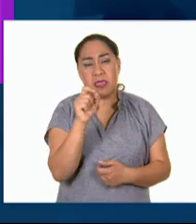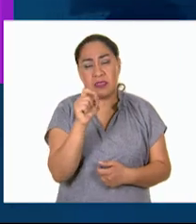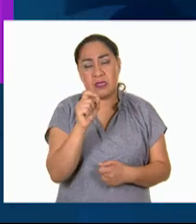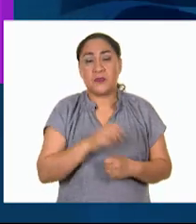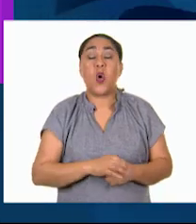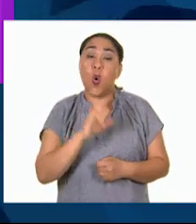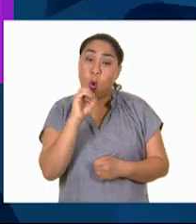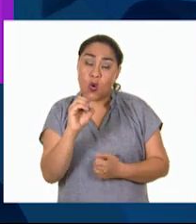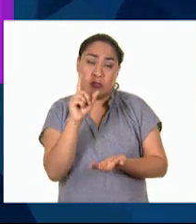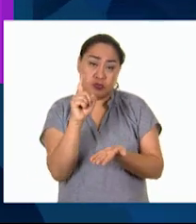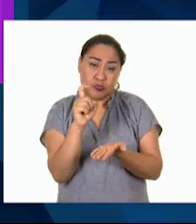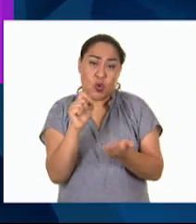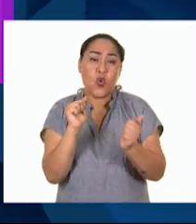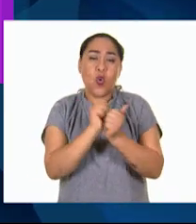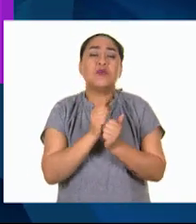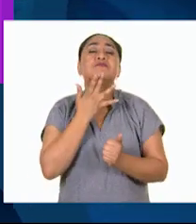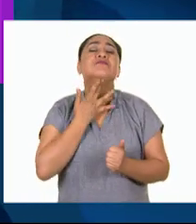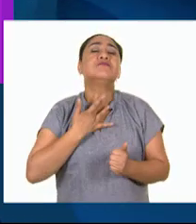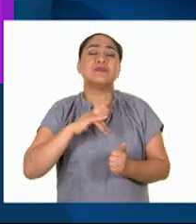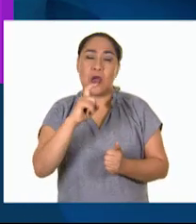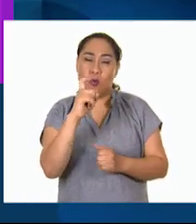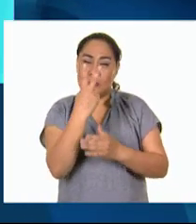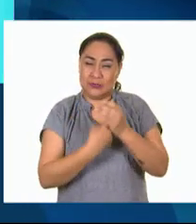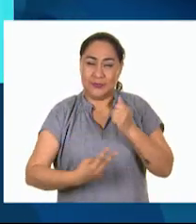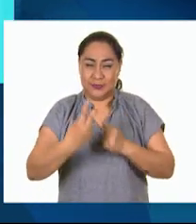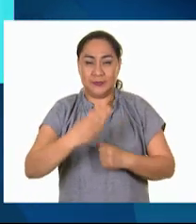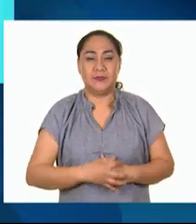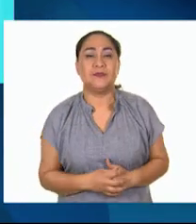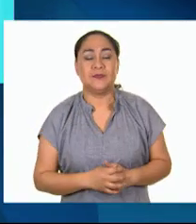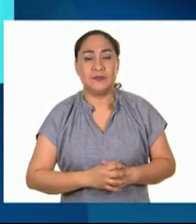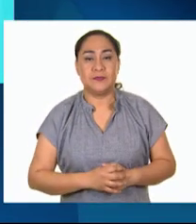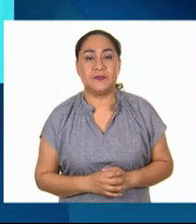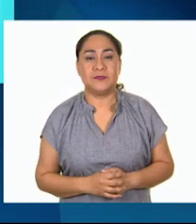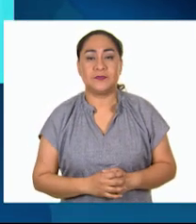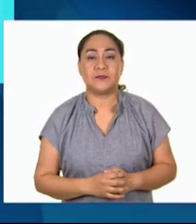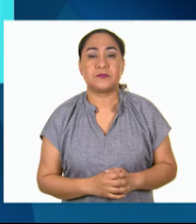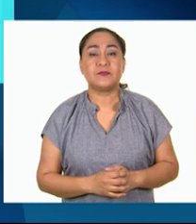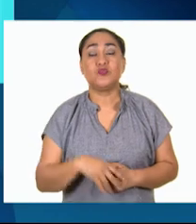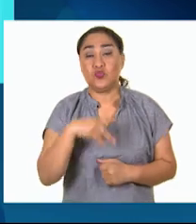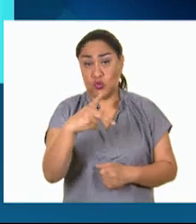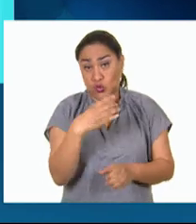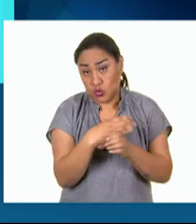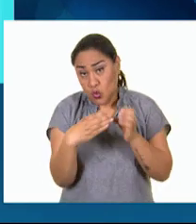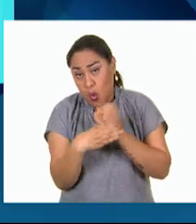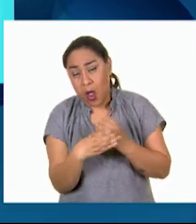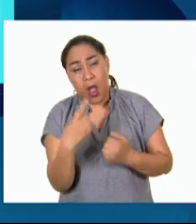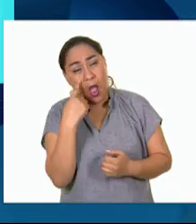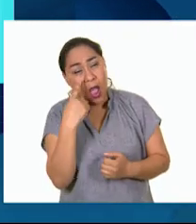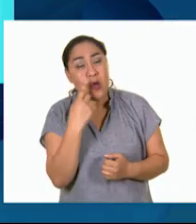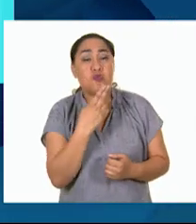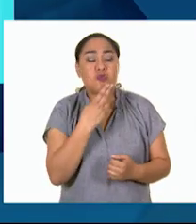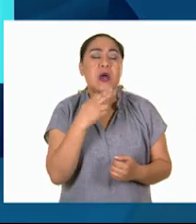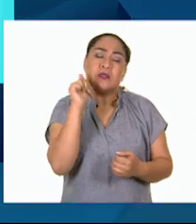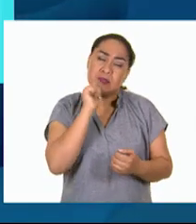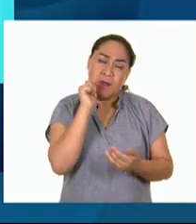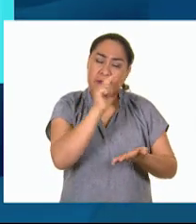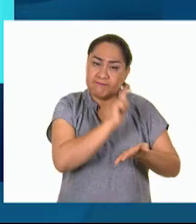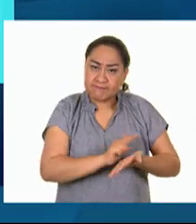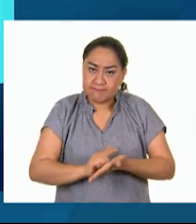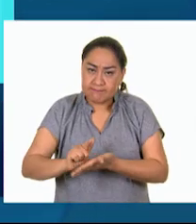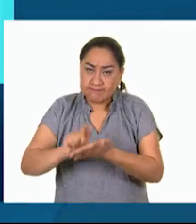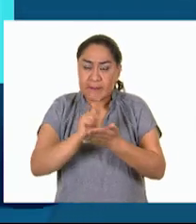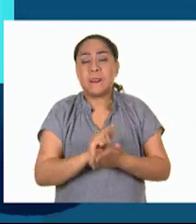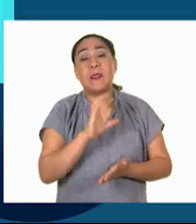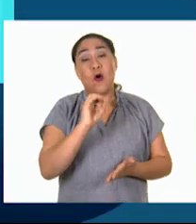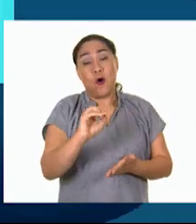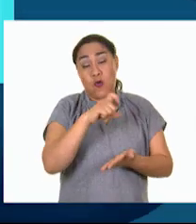aplica desinfectante a base de agua y alcohol. Desinfecta las superficies de los objetos que más utilizas. También